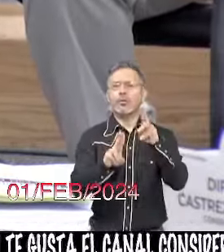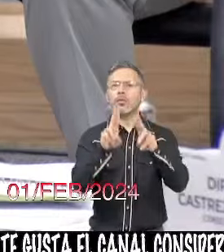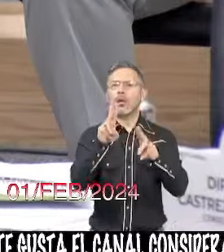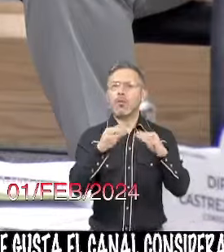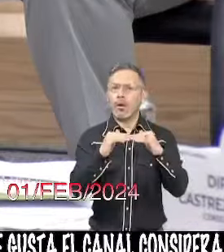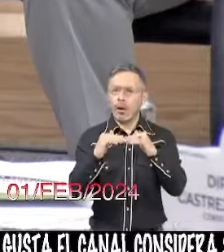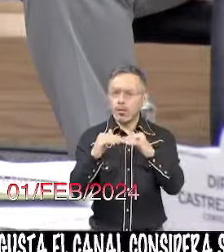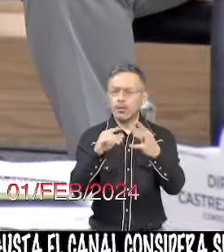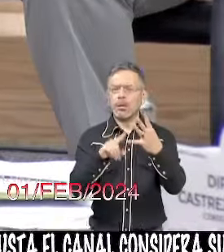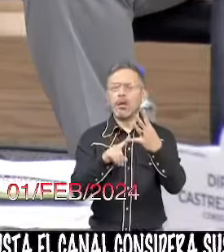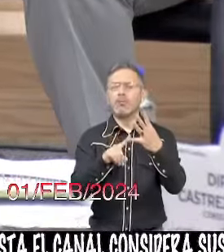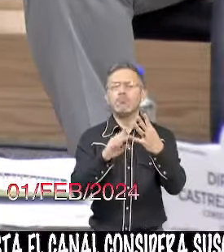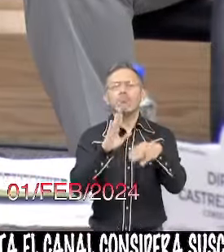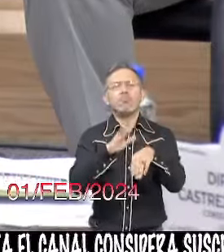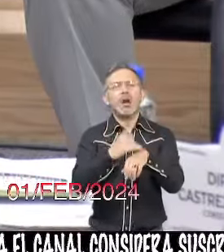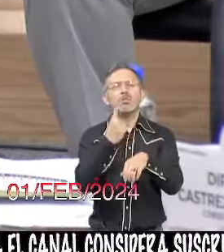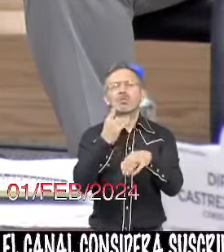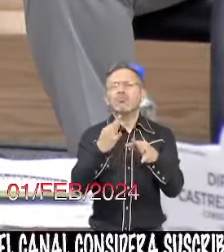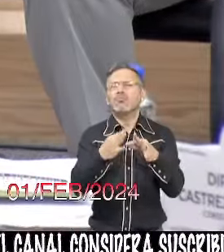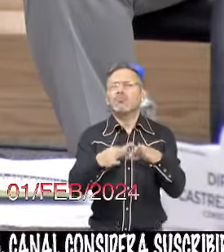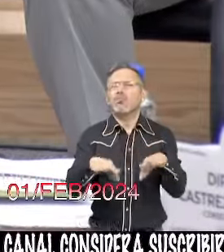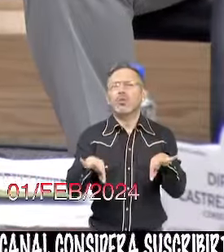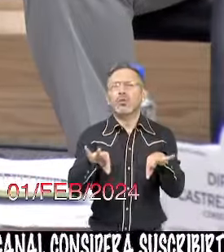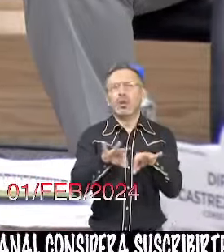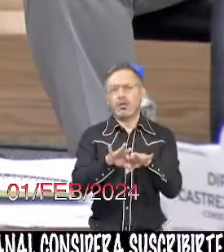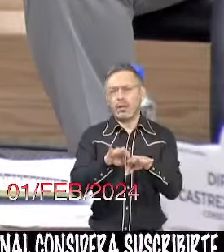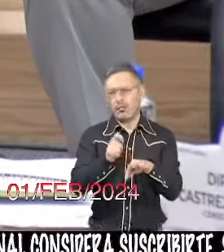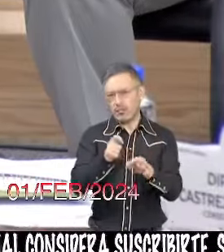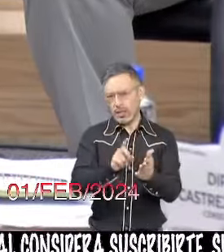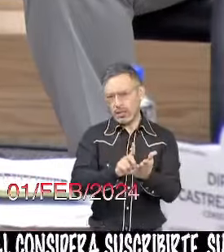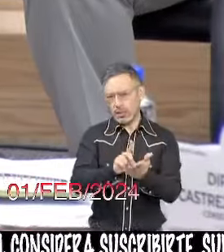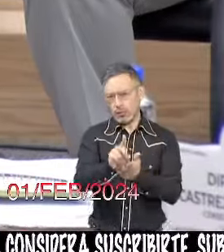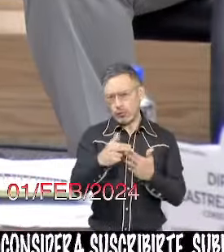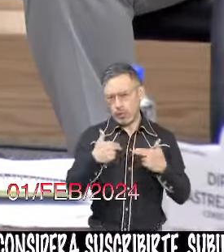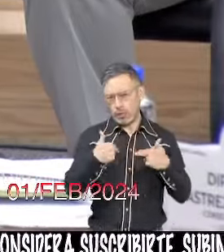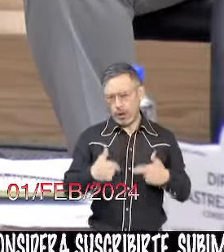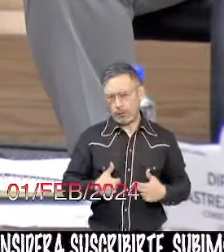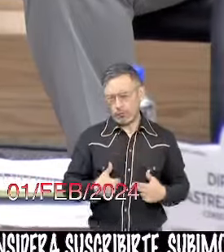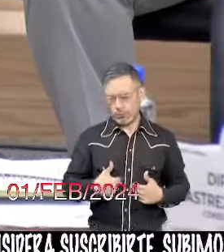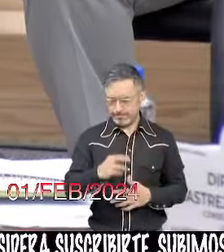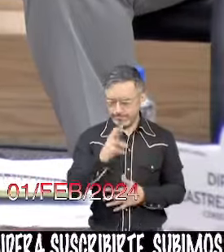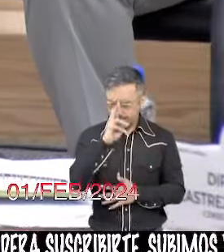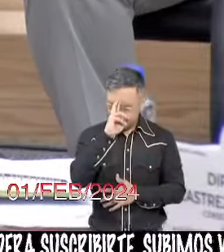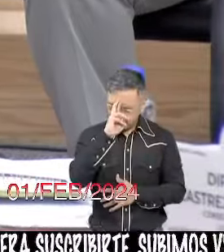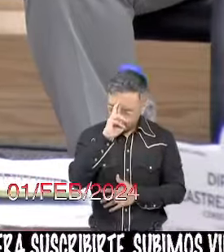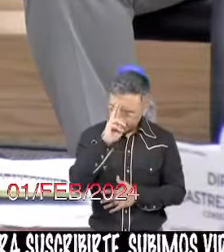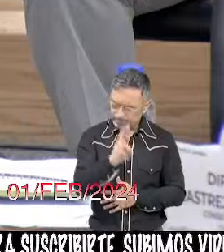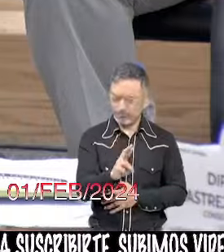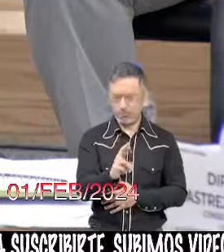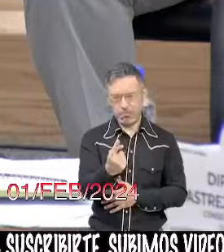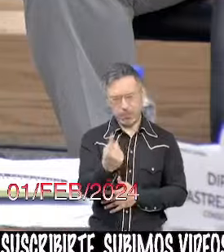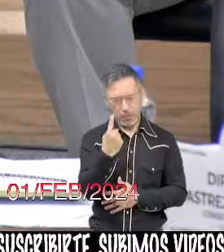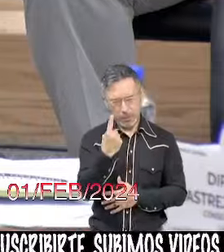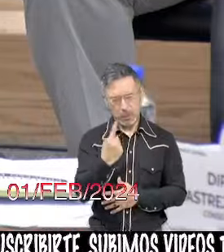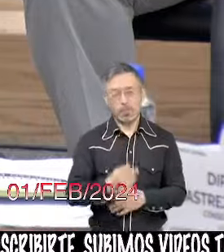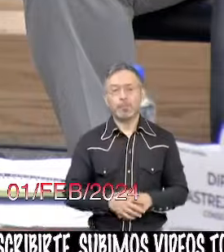de respeto a los derechos humanos. La